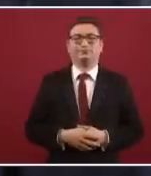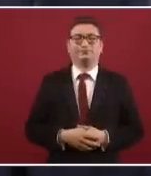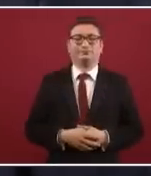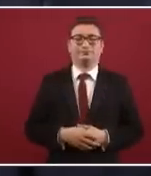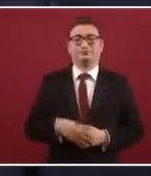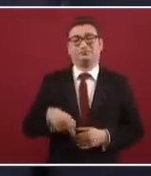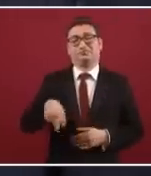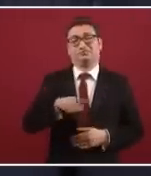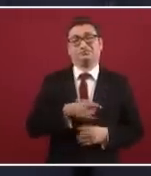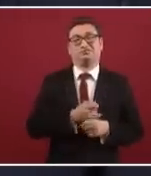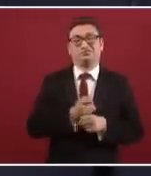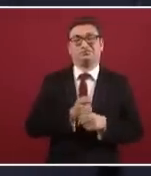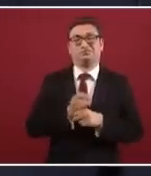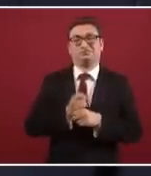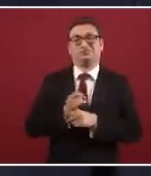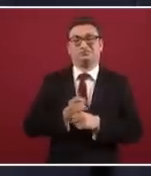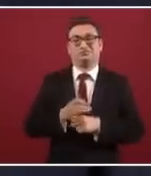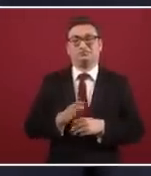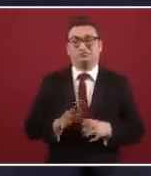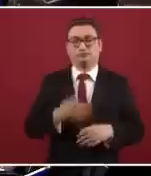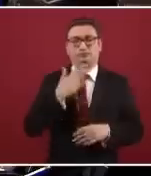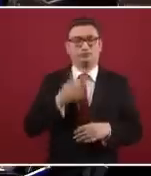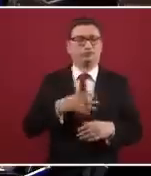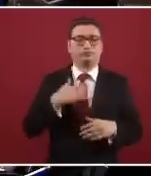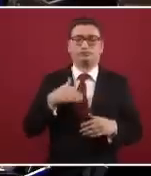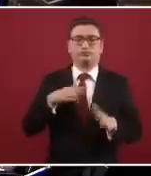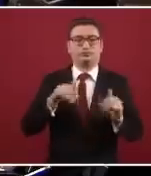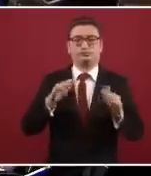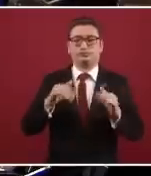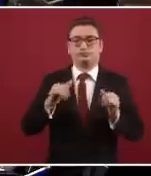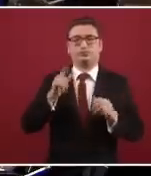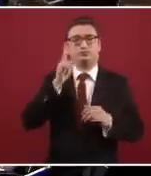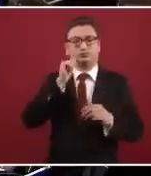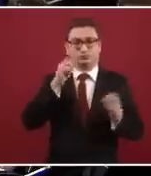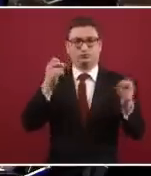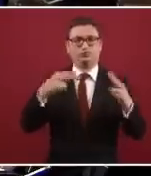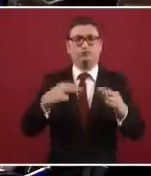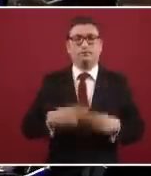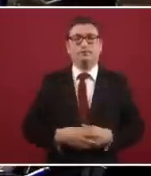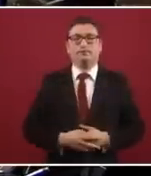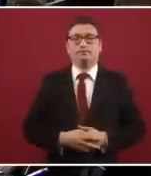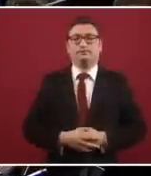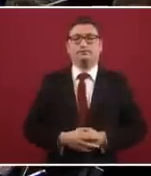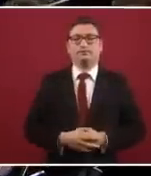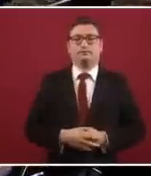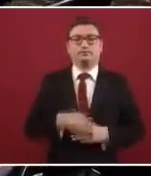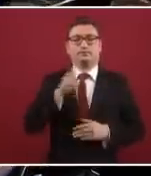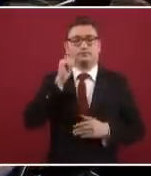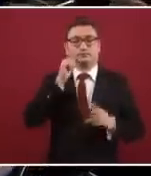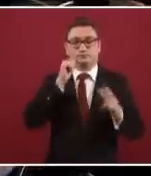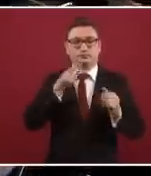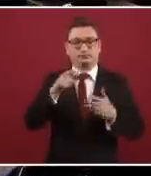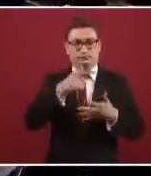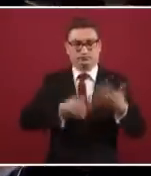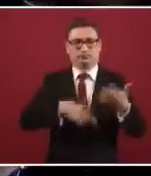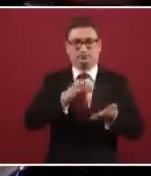de investigación. Me voy, mañana nos vemos. Mañana, apúntense.